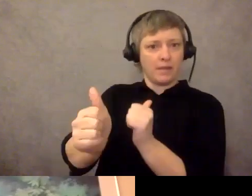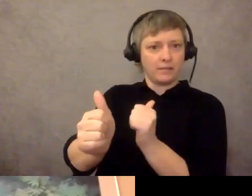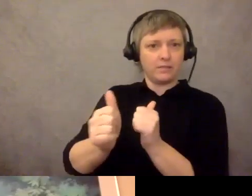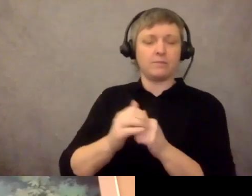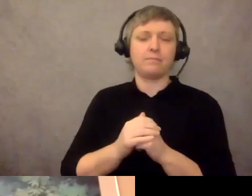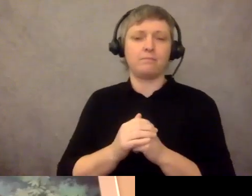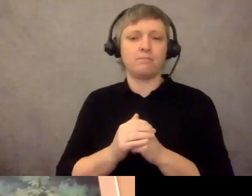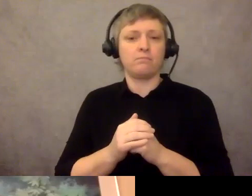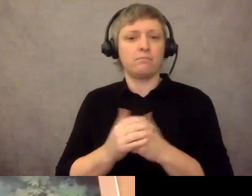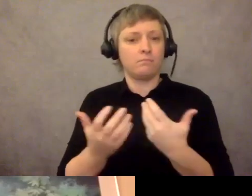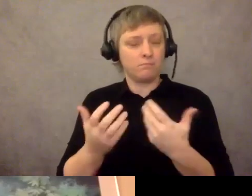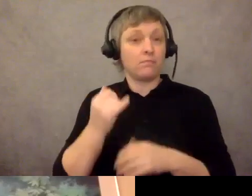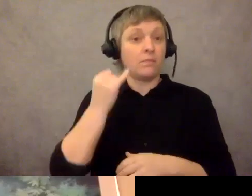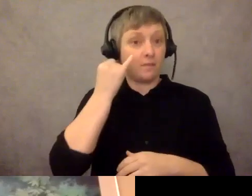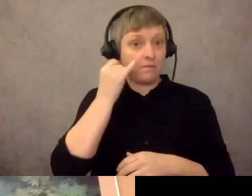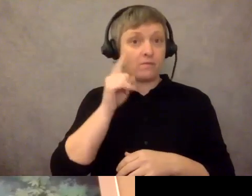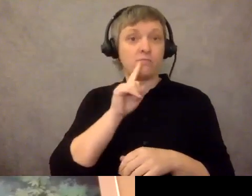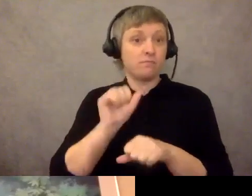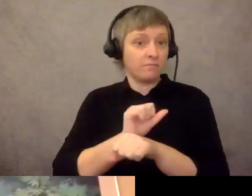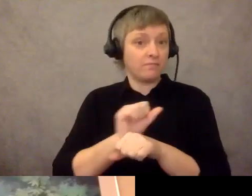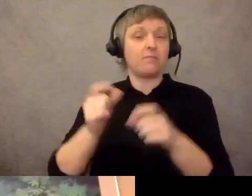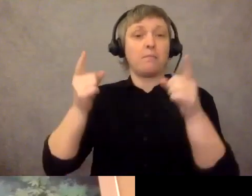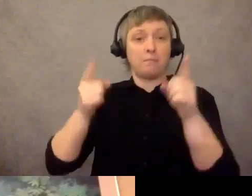eso ocurre mañana,